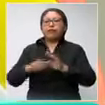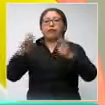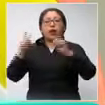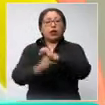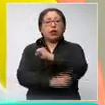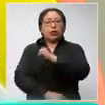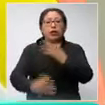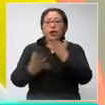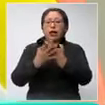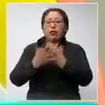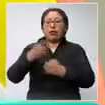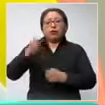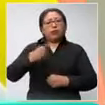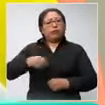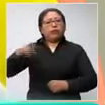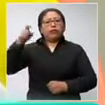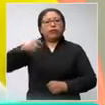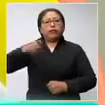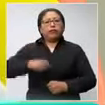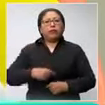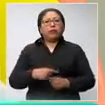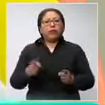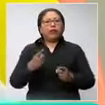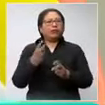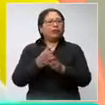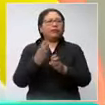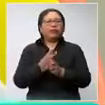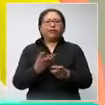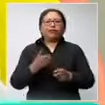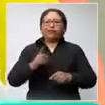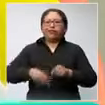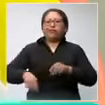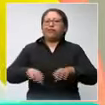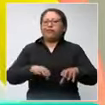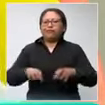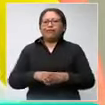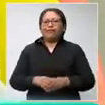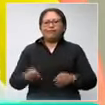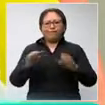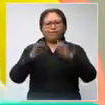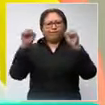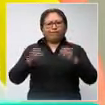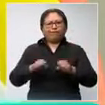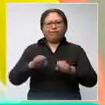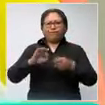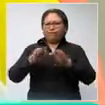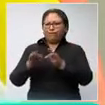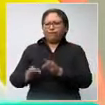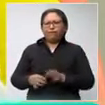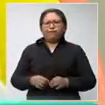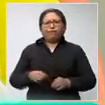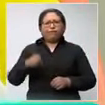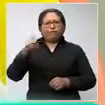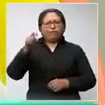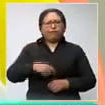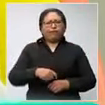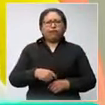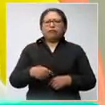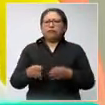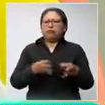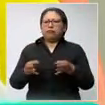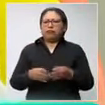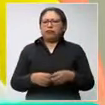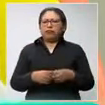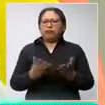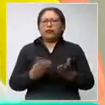perpetua. Es algo que no se va a poder aplicar. Necesitamos que la sistematización sea de cara al pueblo y con explicación. Ya